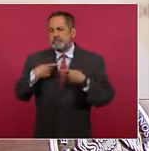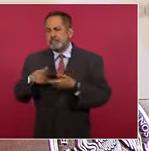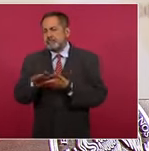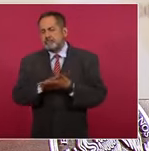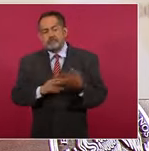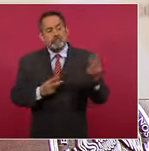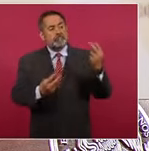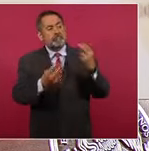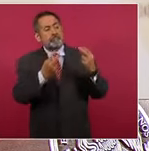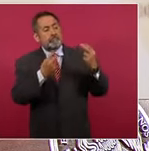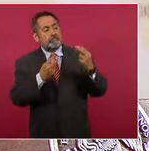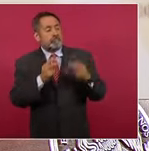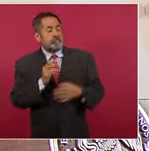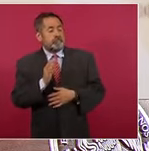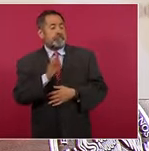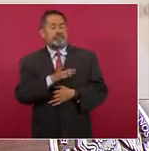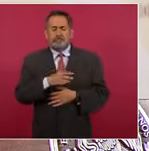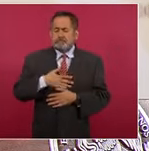pero que él se siente